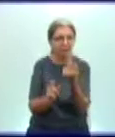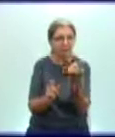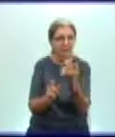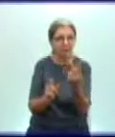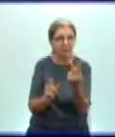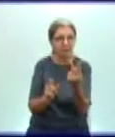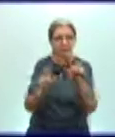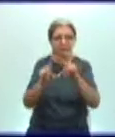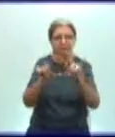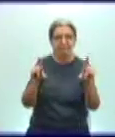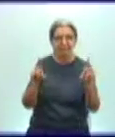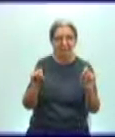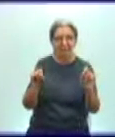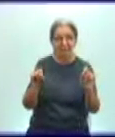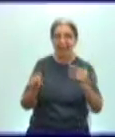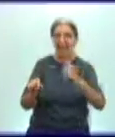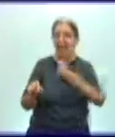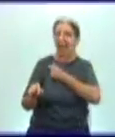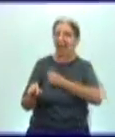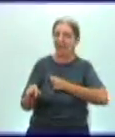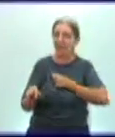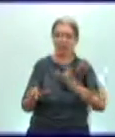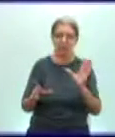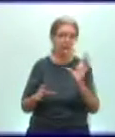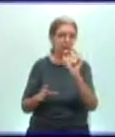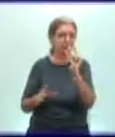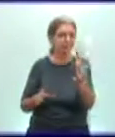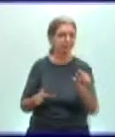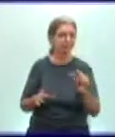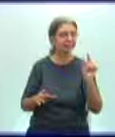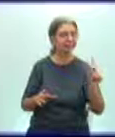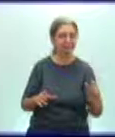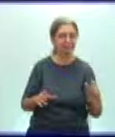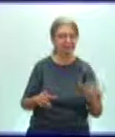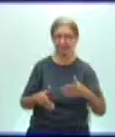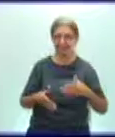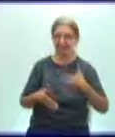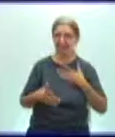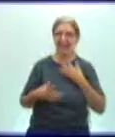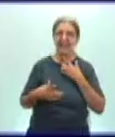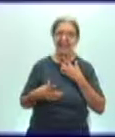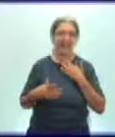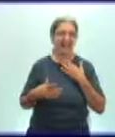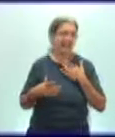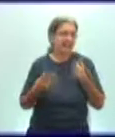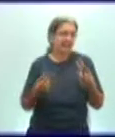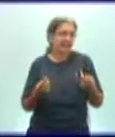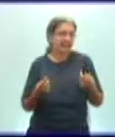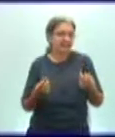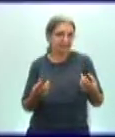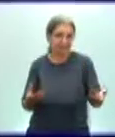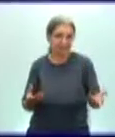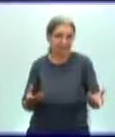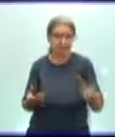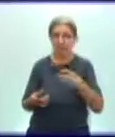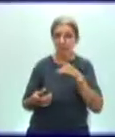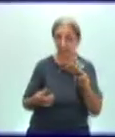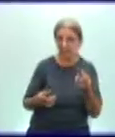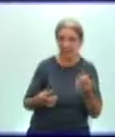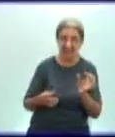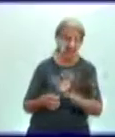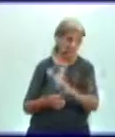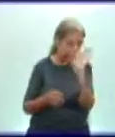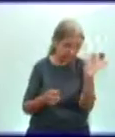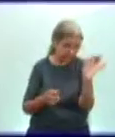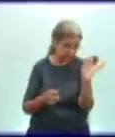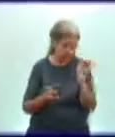El amor del que ningún ser humano puede prescindir y la muerte del que ningún ser humano se va a escapar.